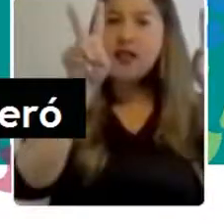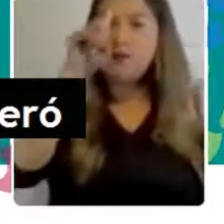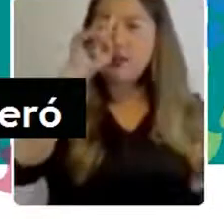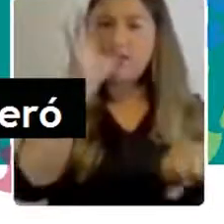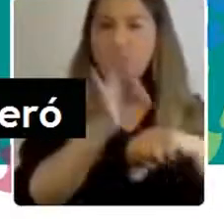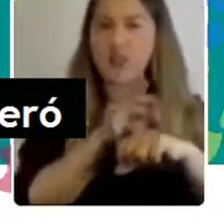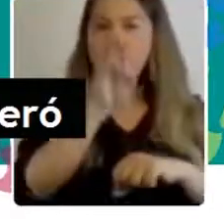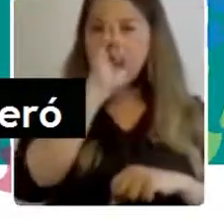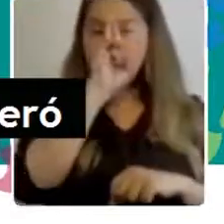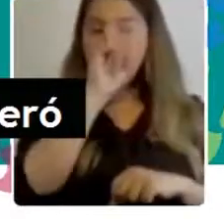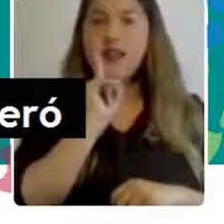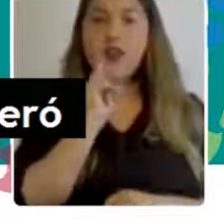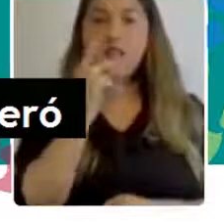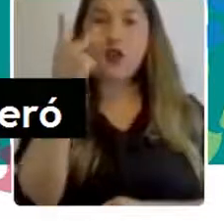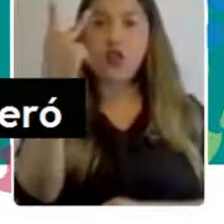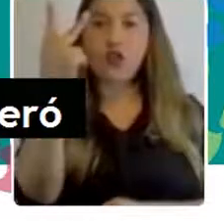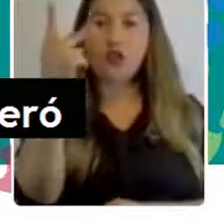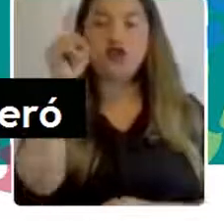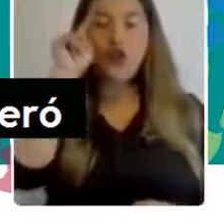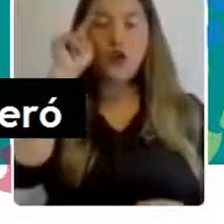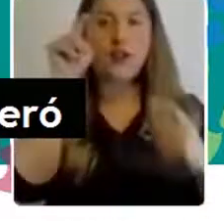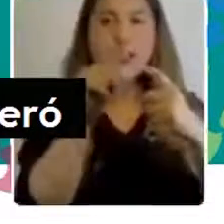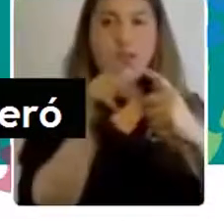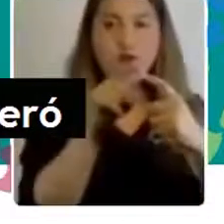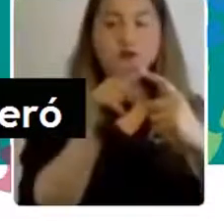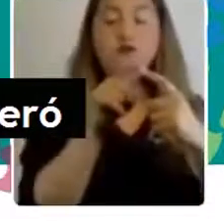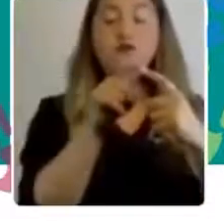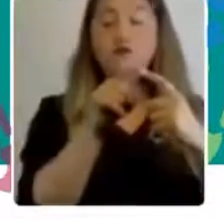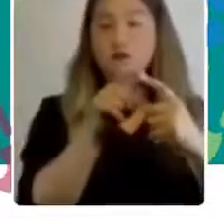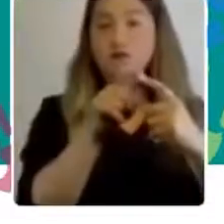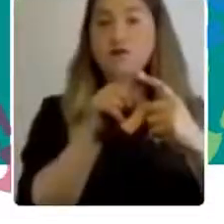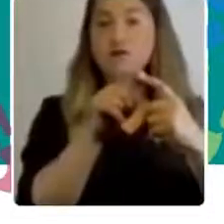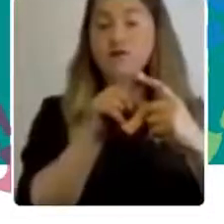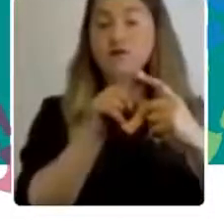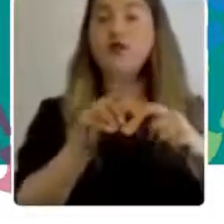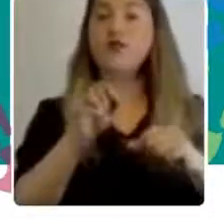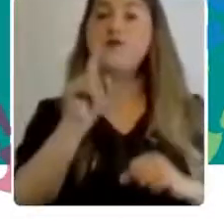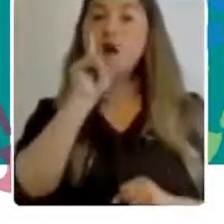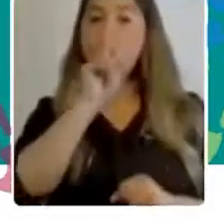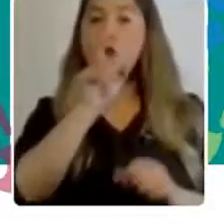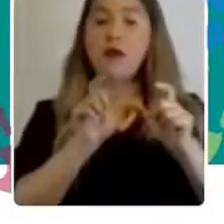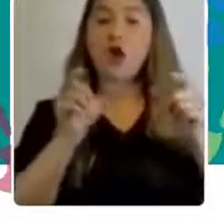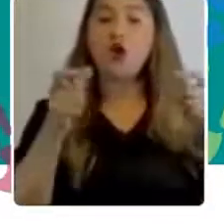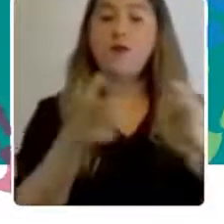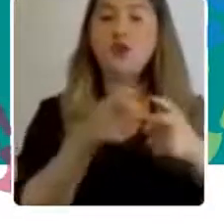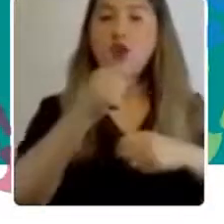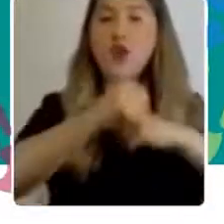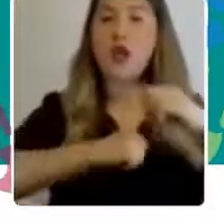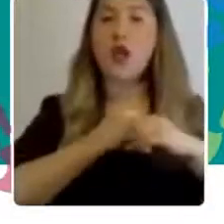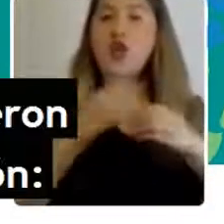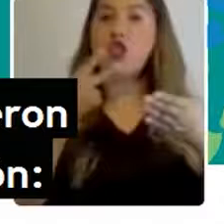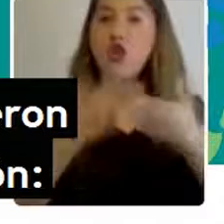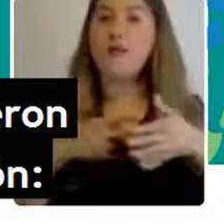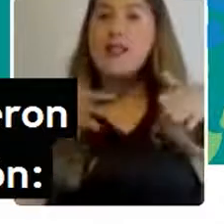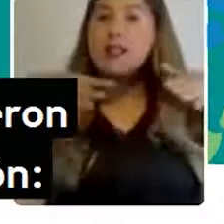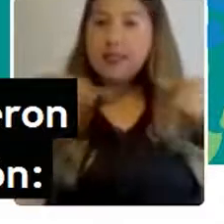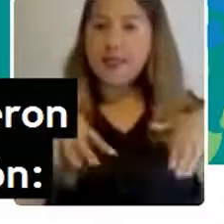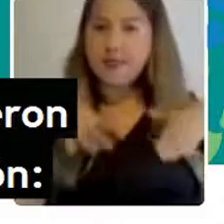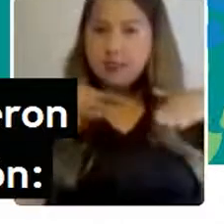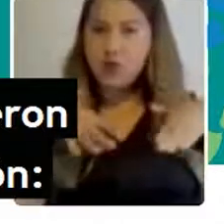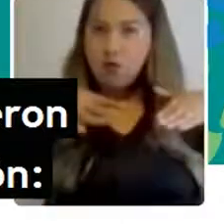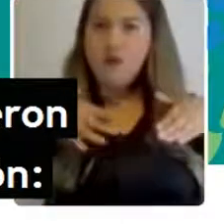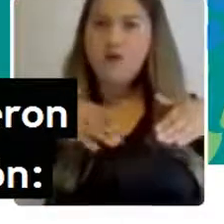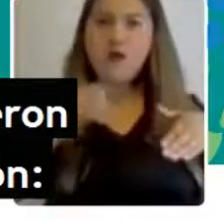última de las comisiones, que se generó el año 2019, tiene estas siguientes funciones y que son las